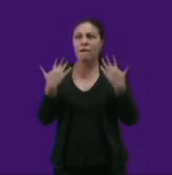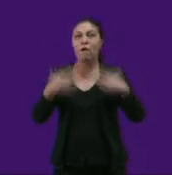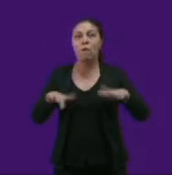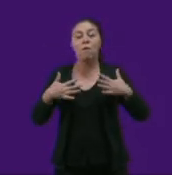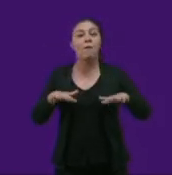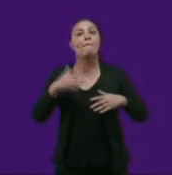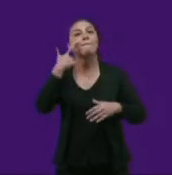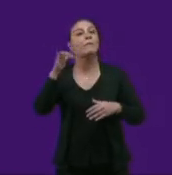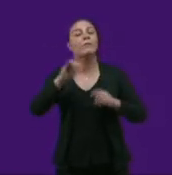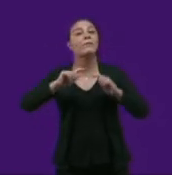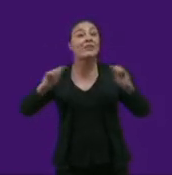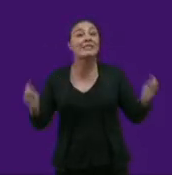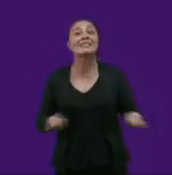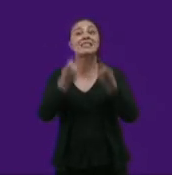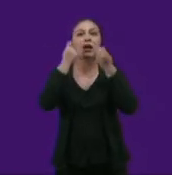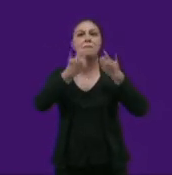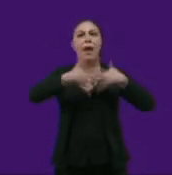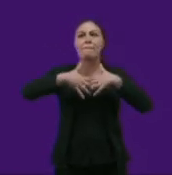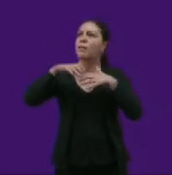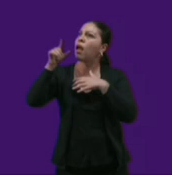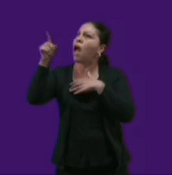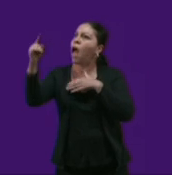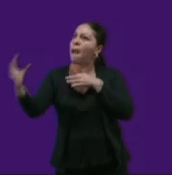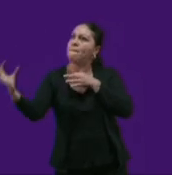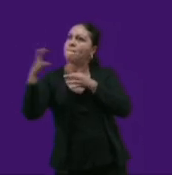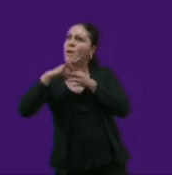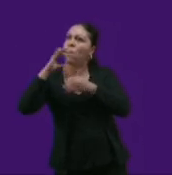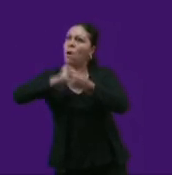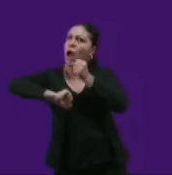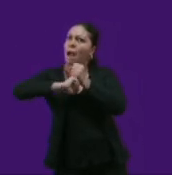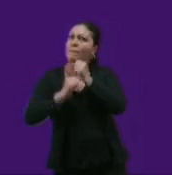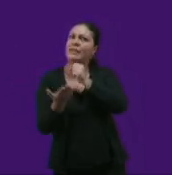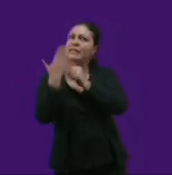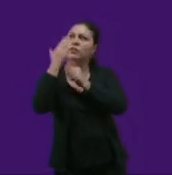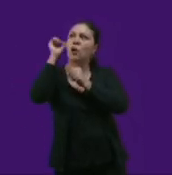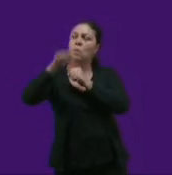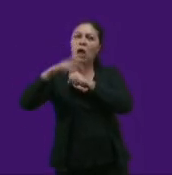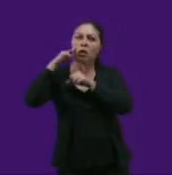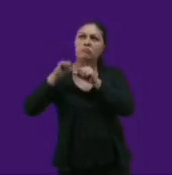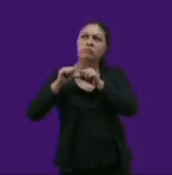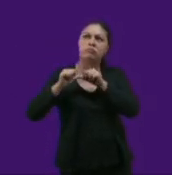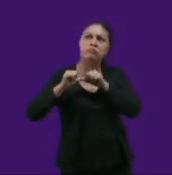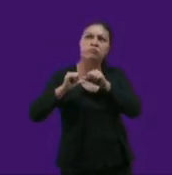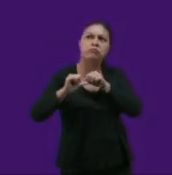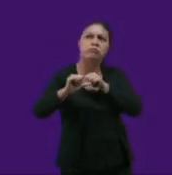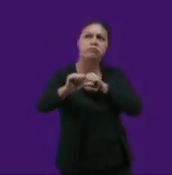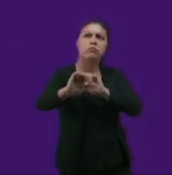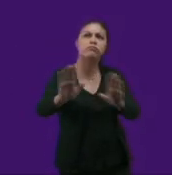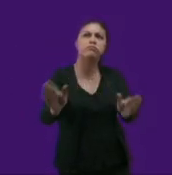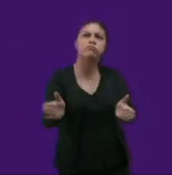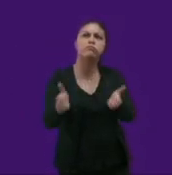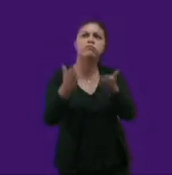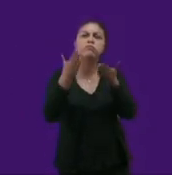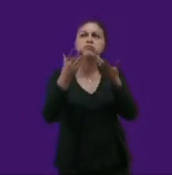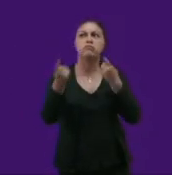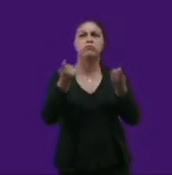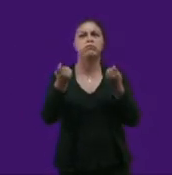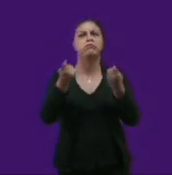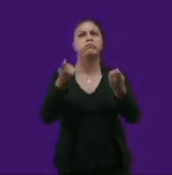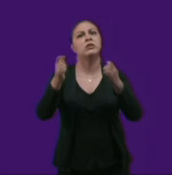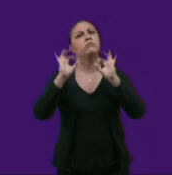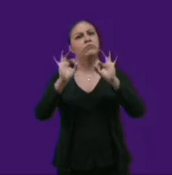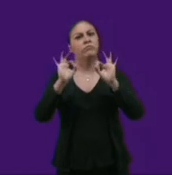compañías que han encontrado allí, pues nada, una manera de mantenerse a flote, una manera de, evidentemente y ya casi